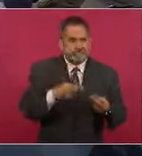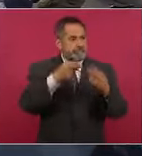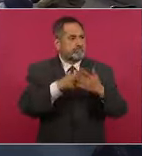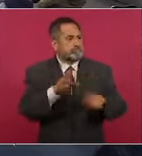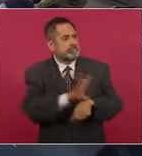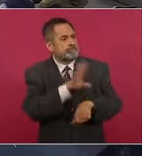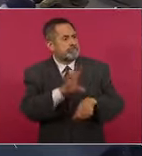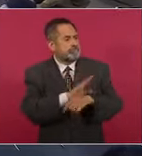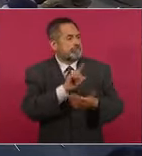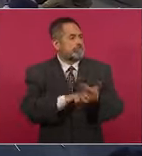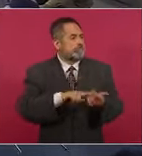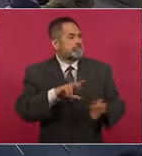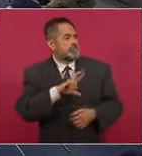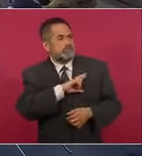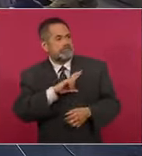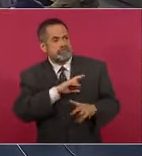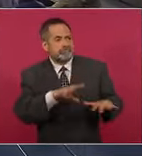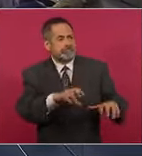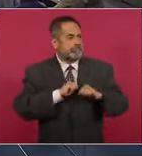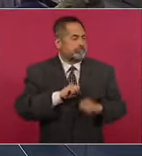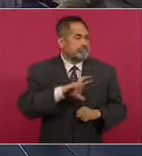eléctricas particulares.